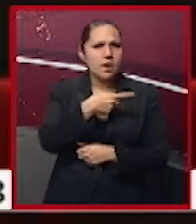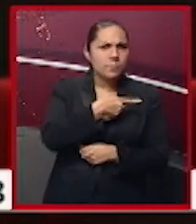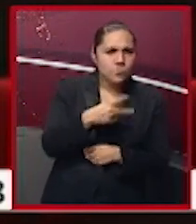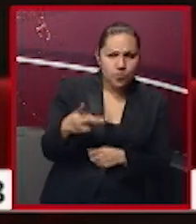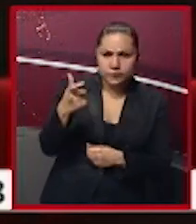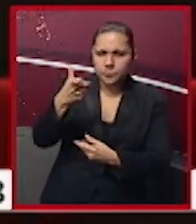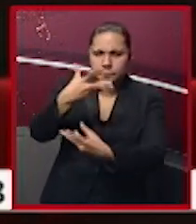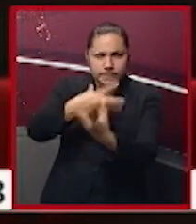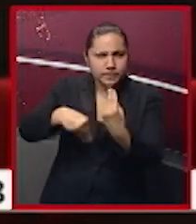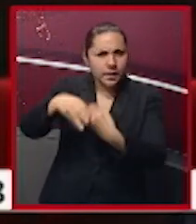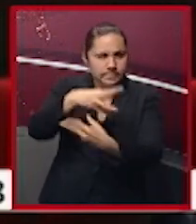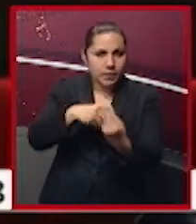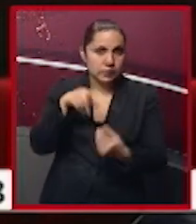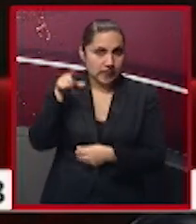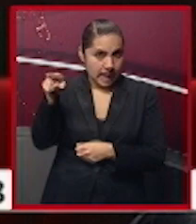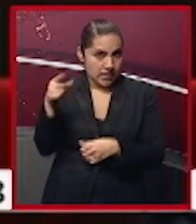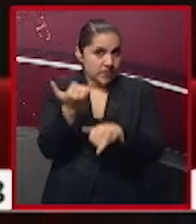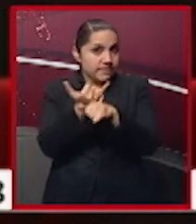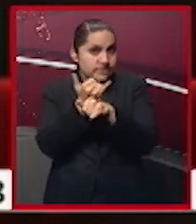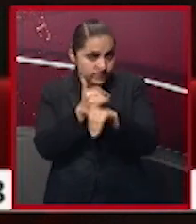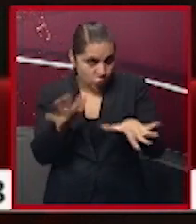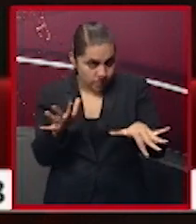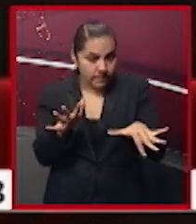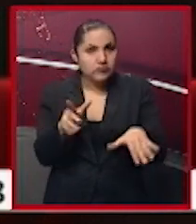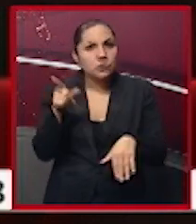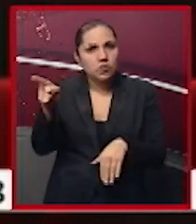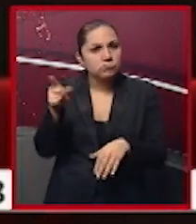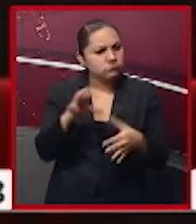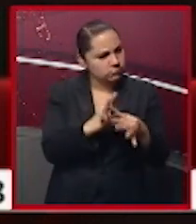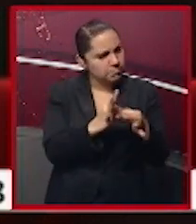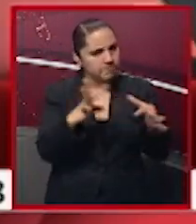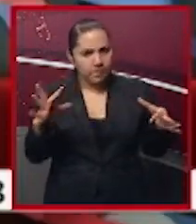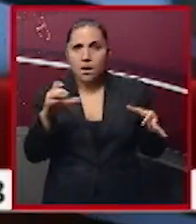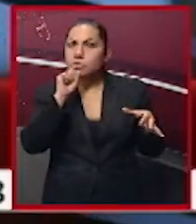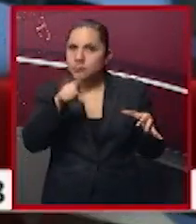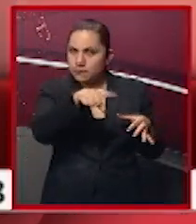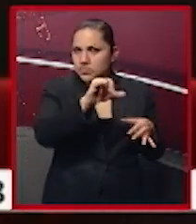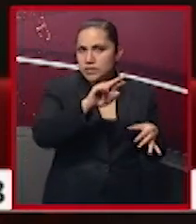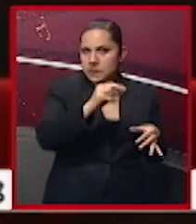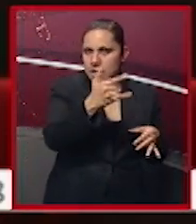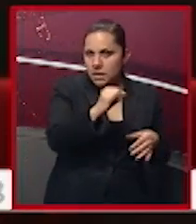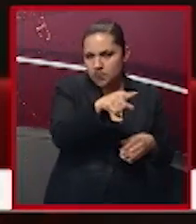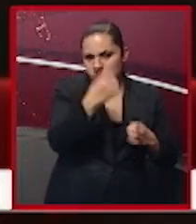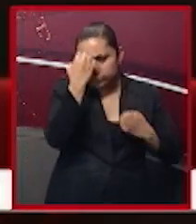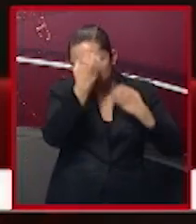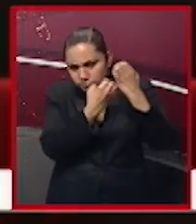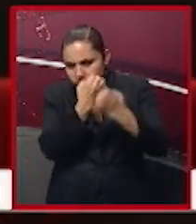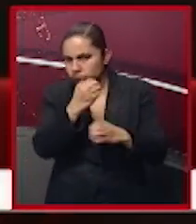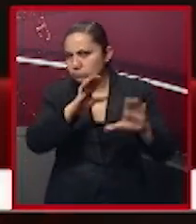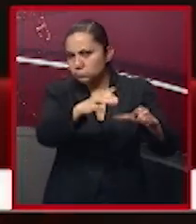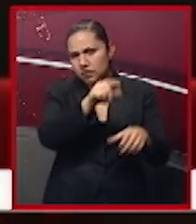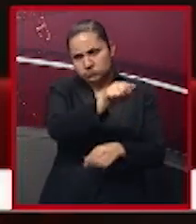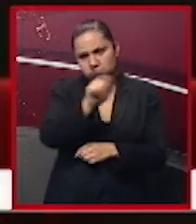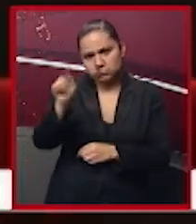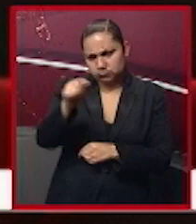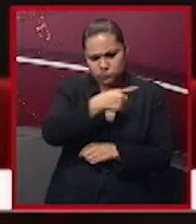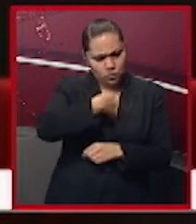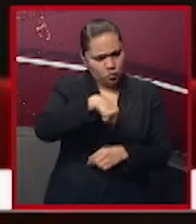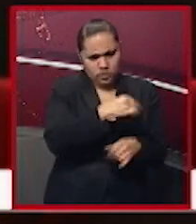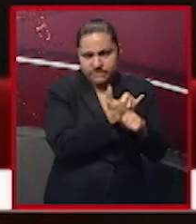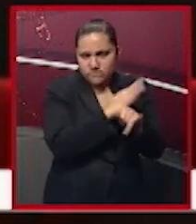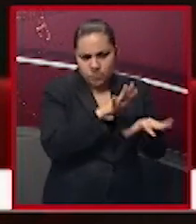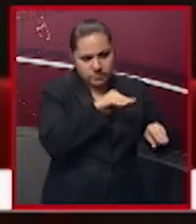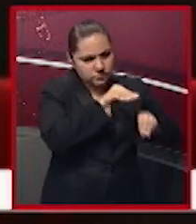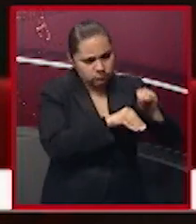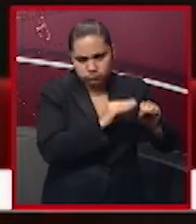con información generada por otro organismo autónomo que es el INEGI. La realidad es que este crecimiento del